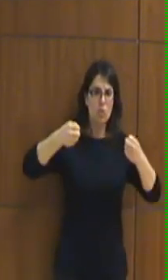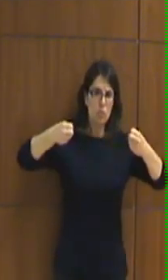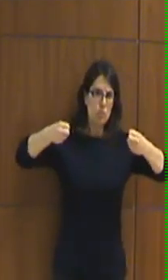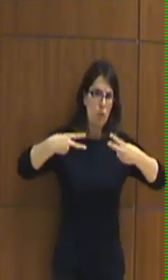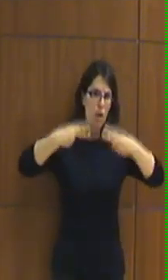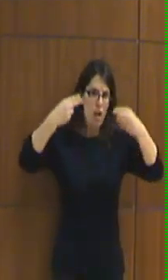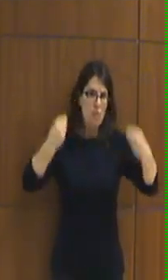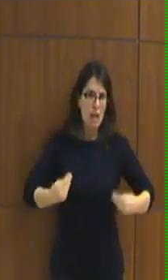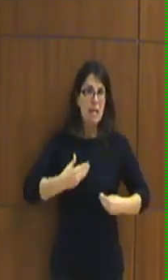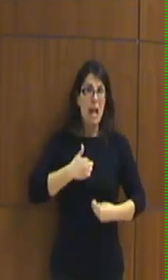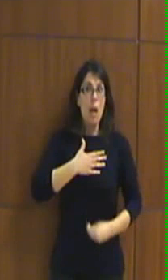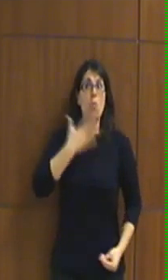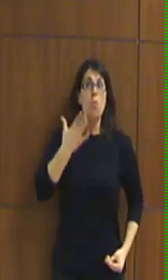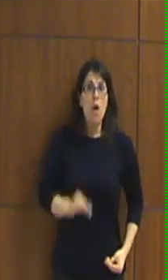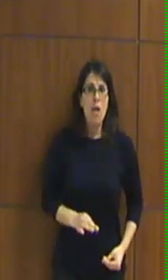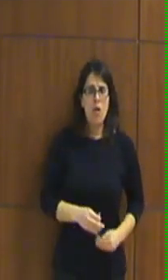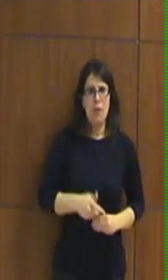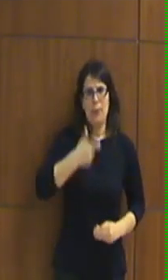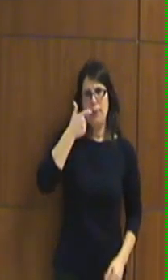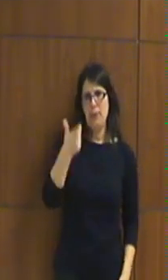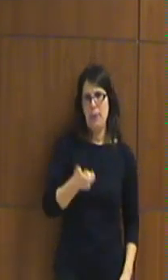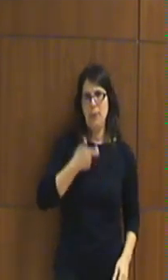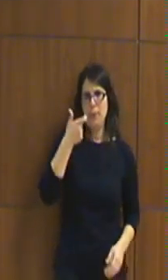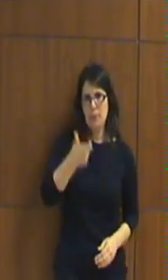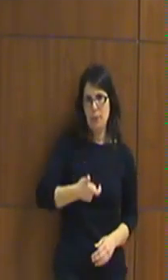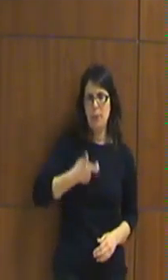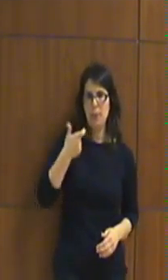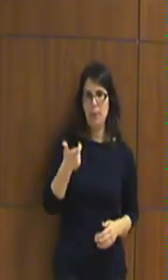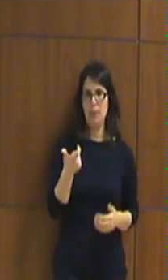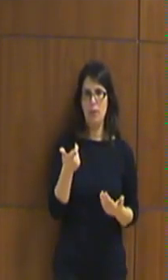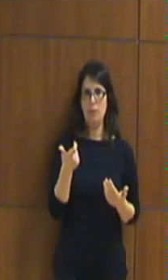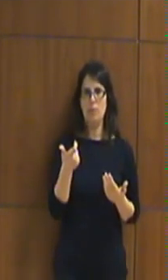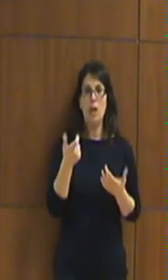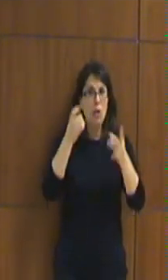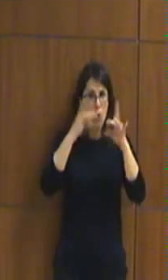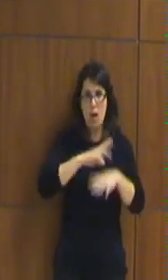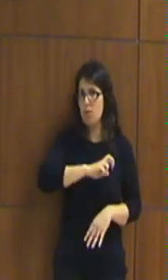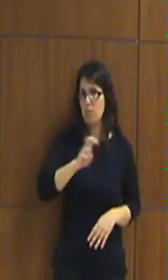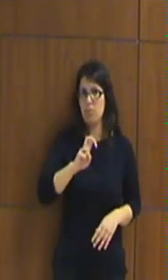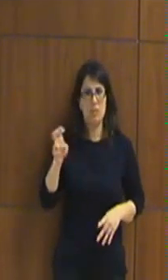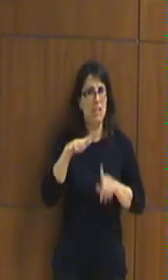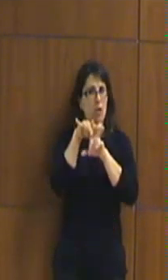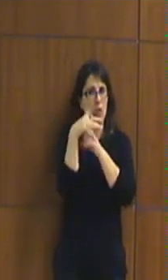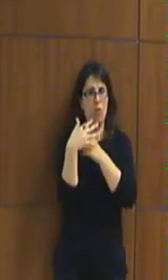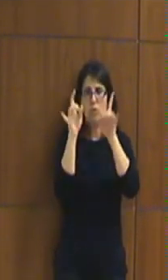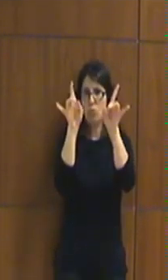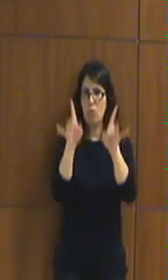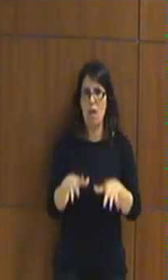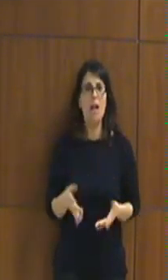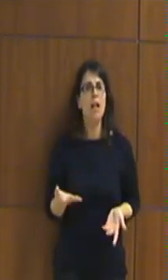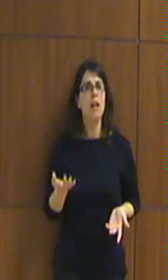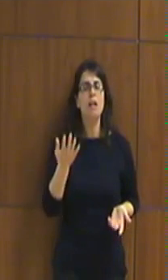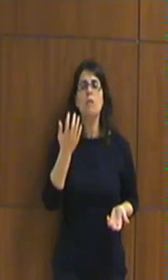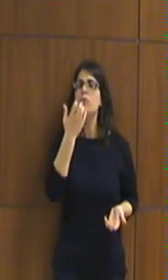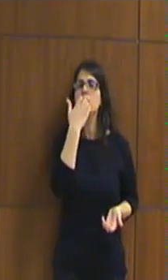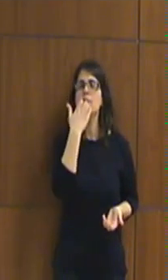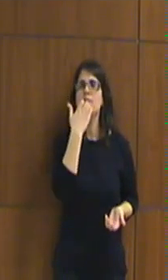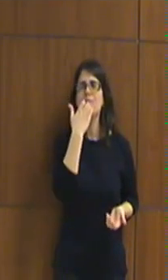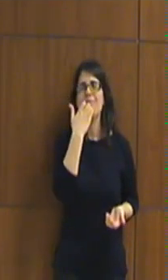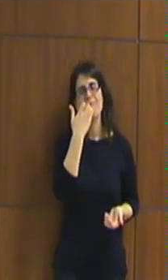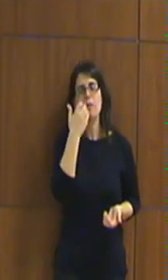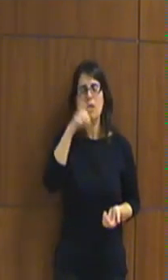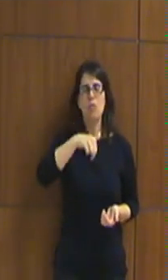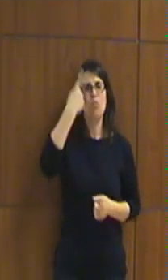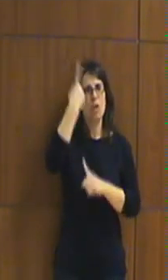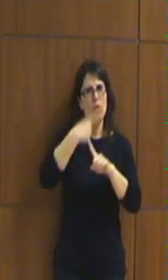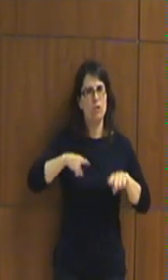nunca están en los circuitos, ¿no? Y lo mismo pasa con otras actuaciones, ¿no? Al final, aquí hay una cosa importante